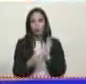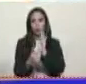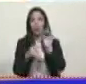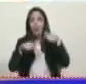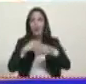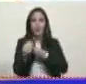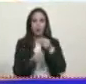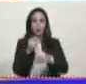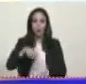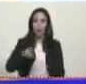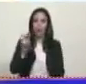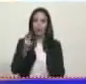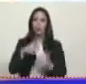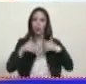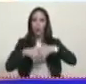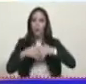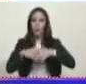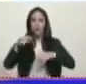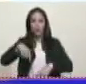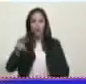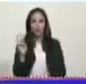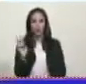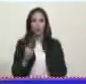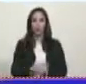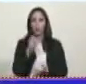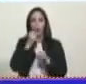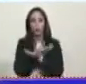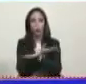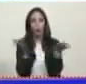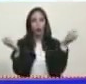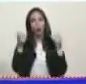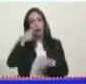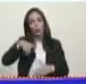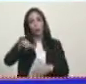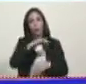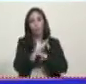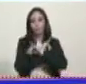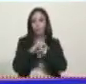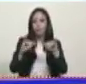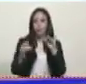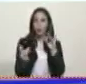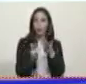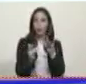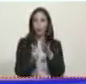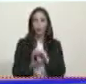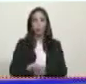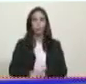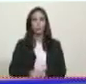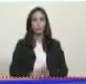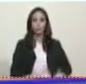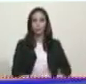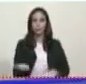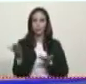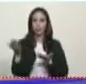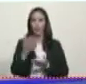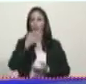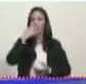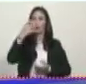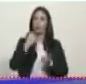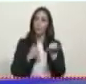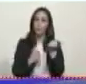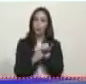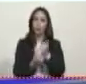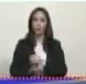Venezuela, en nuestra planta Sibecchi, para nuestro pueblo. Les pedimos este pase con el grito y la